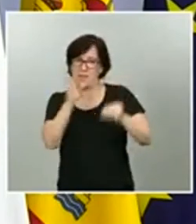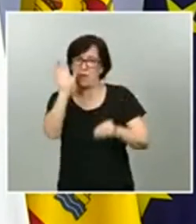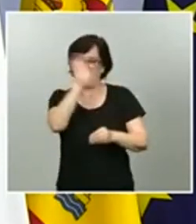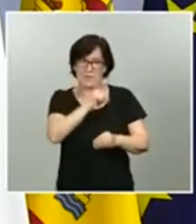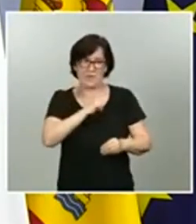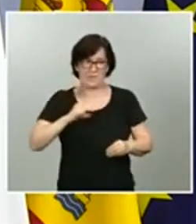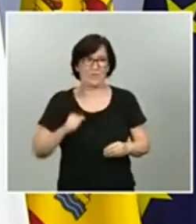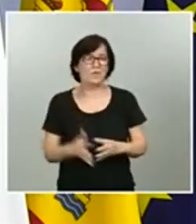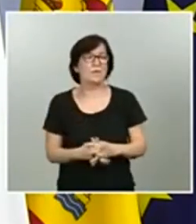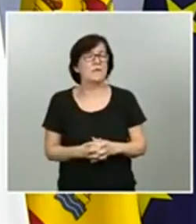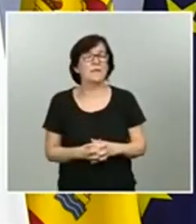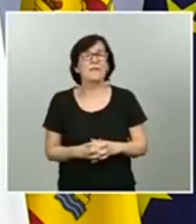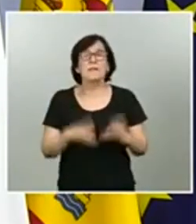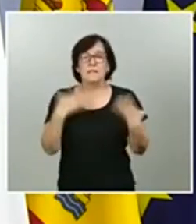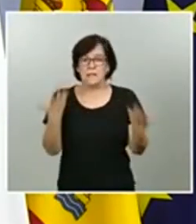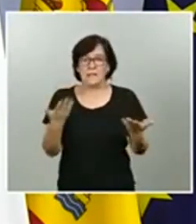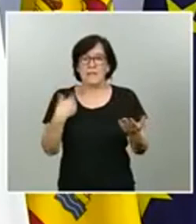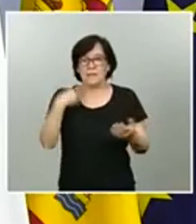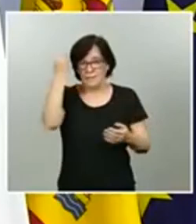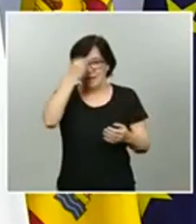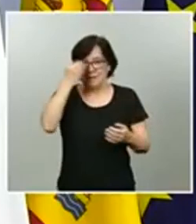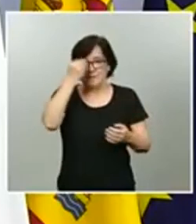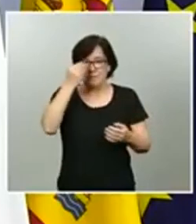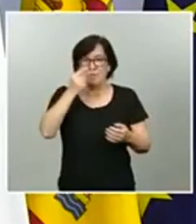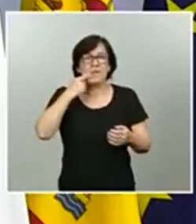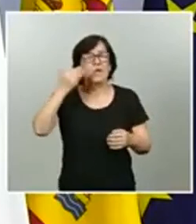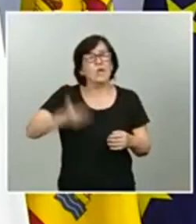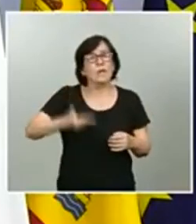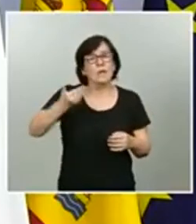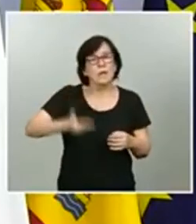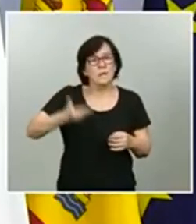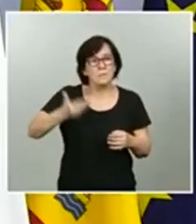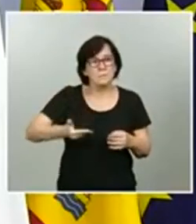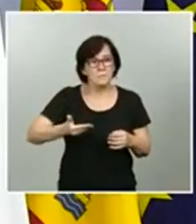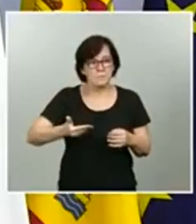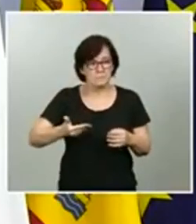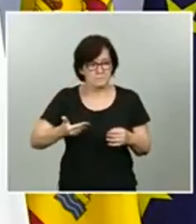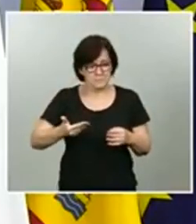Y, en consecuencia, creo que lo importante es eso. Uno,